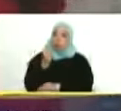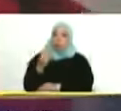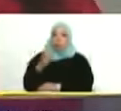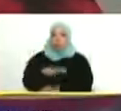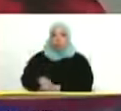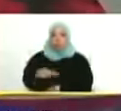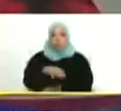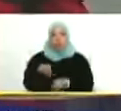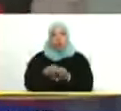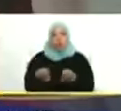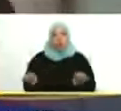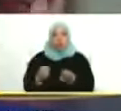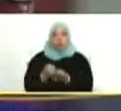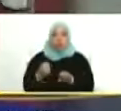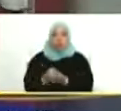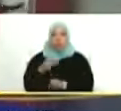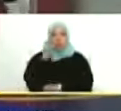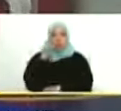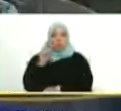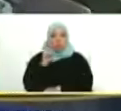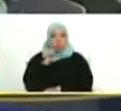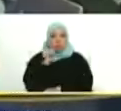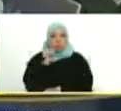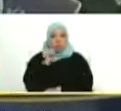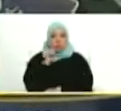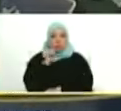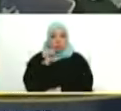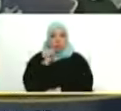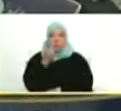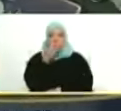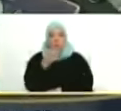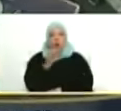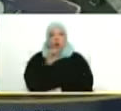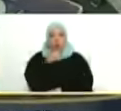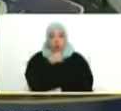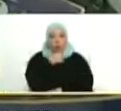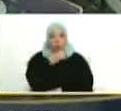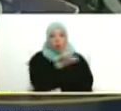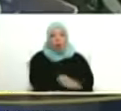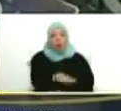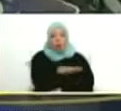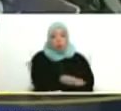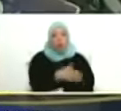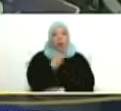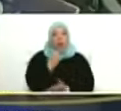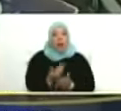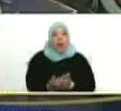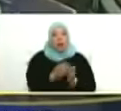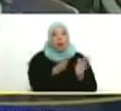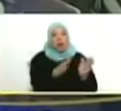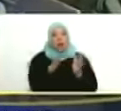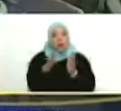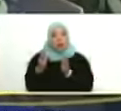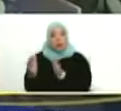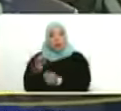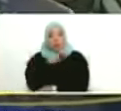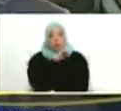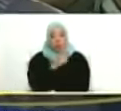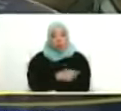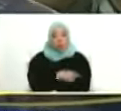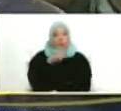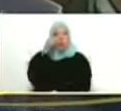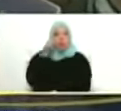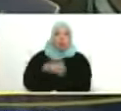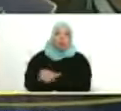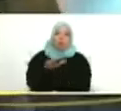espacio educativo, parto humanizado, el espacio del abuelo, es gracias a la organización de nuestro poder popular. Hoy, presidente,